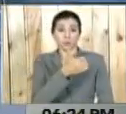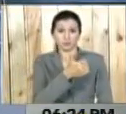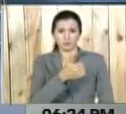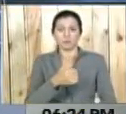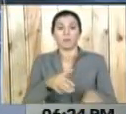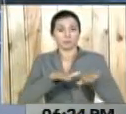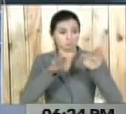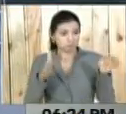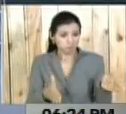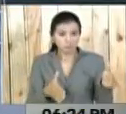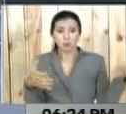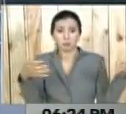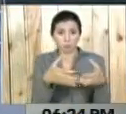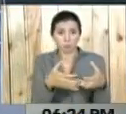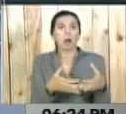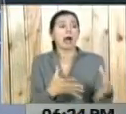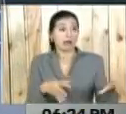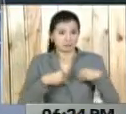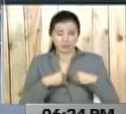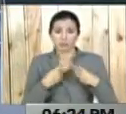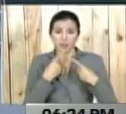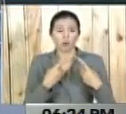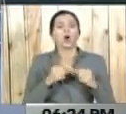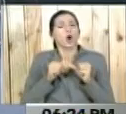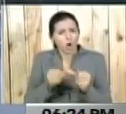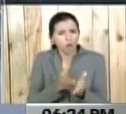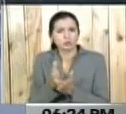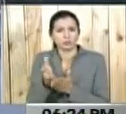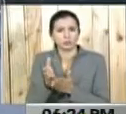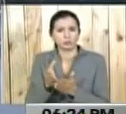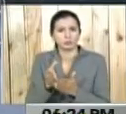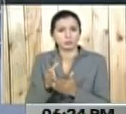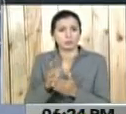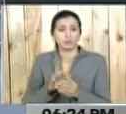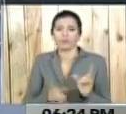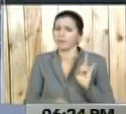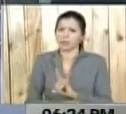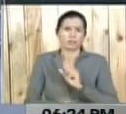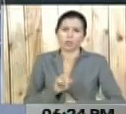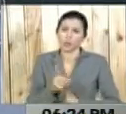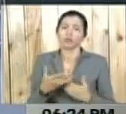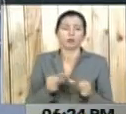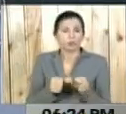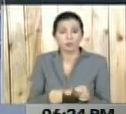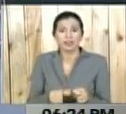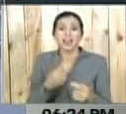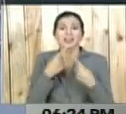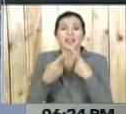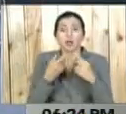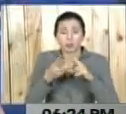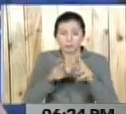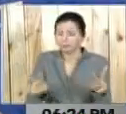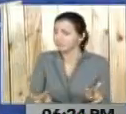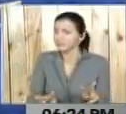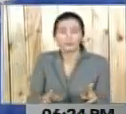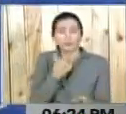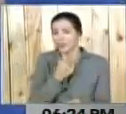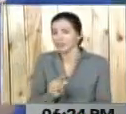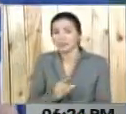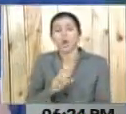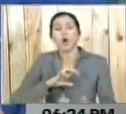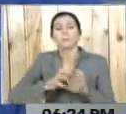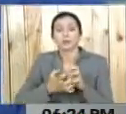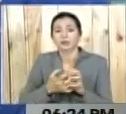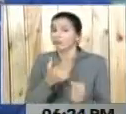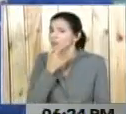los sectores valientes que se han sentado, se mantengan en este esfuerzo. Ningún proceso de diálogo es fácil, todo proceso de diálogo es complejo. Nadie ha dicho